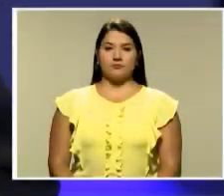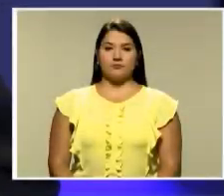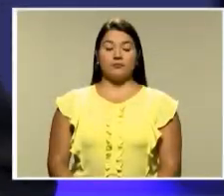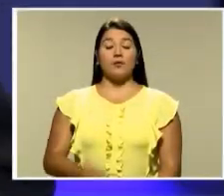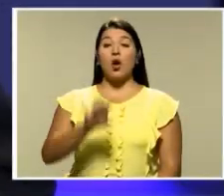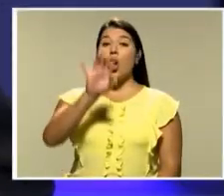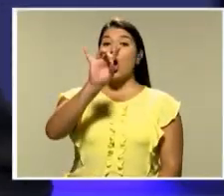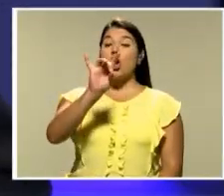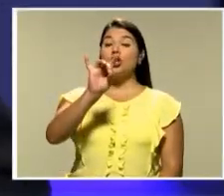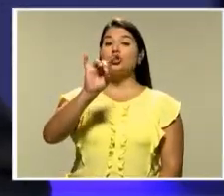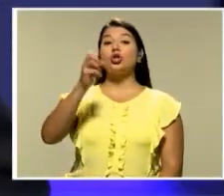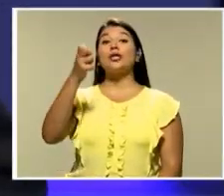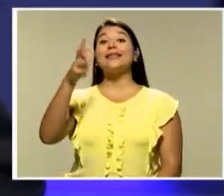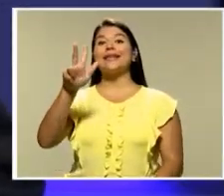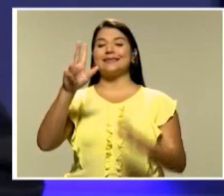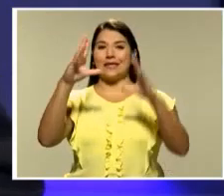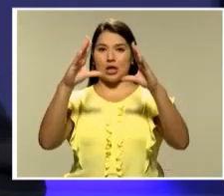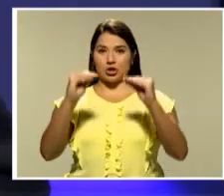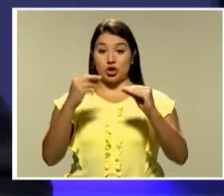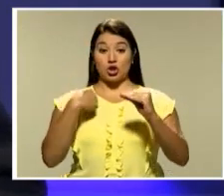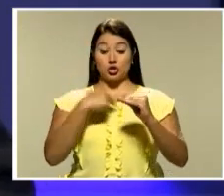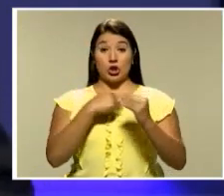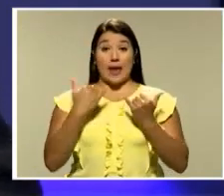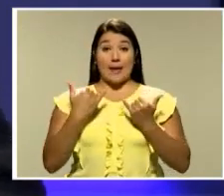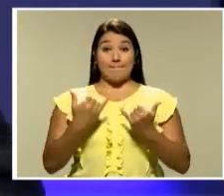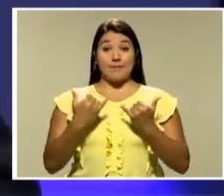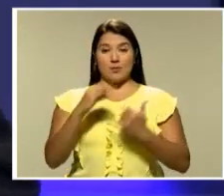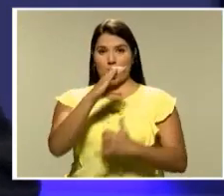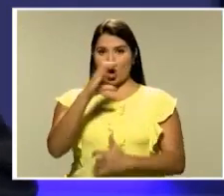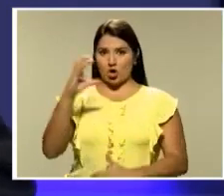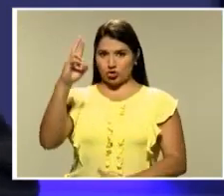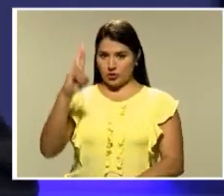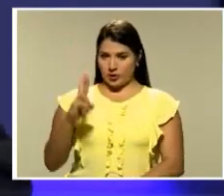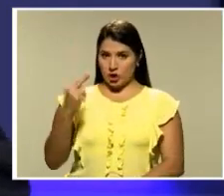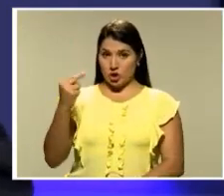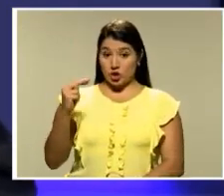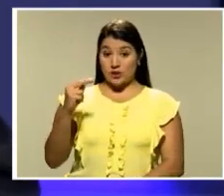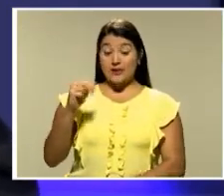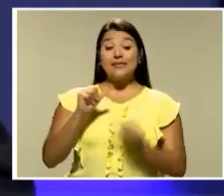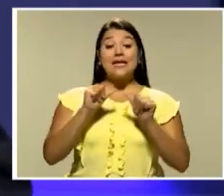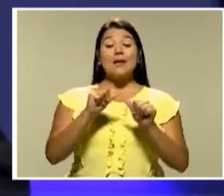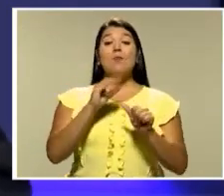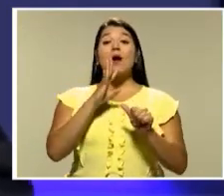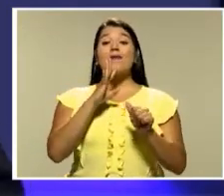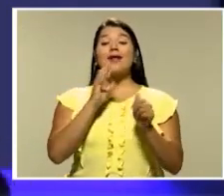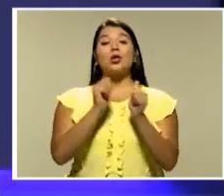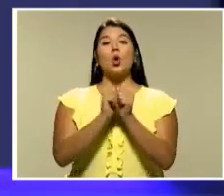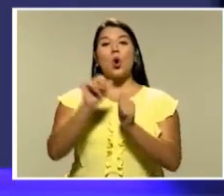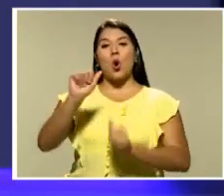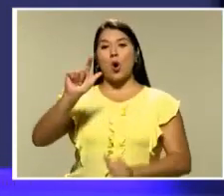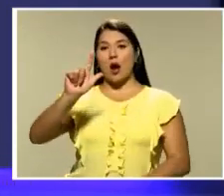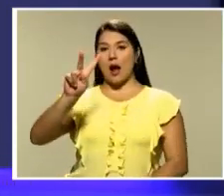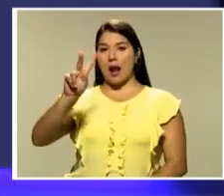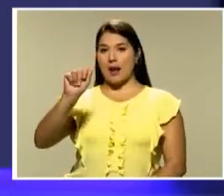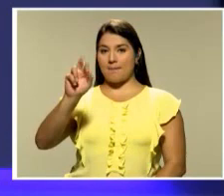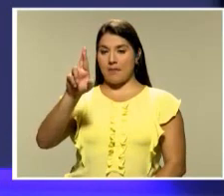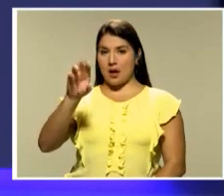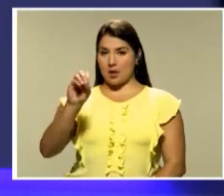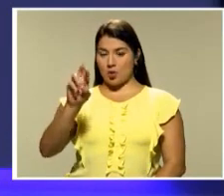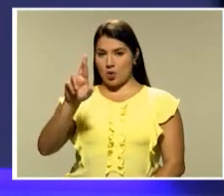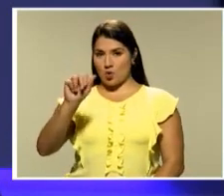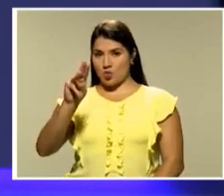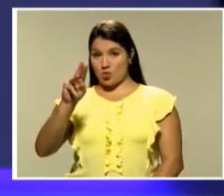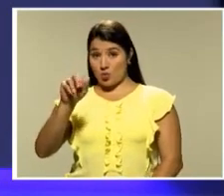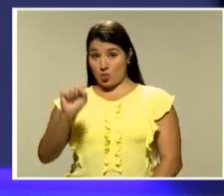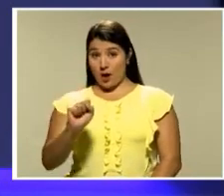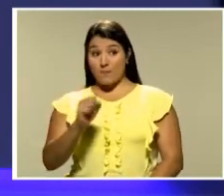Son las 8:13 de la noche, estamos en vivo en Costa Rica Noticias conversando con Álvaro Ramos, superintendente de pensiones.